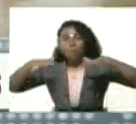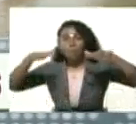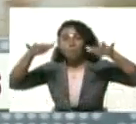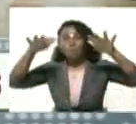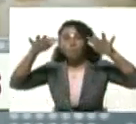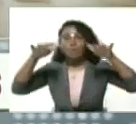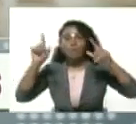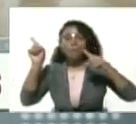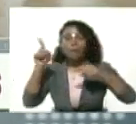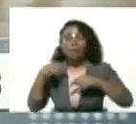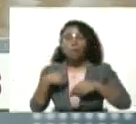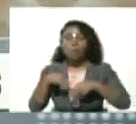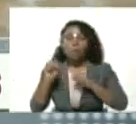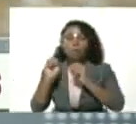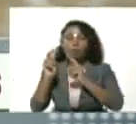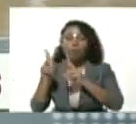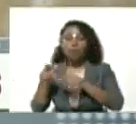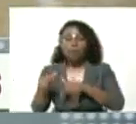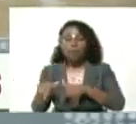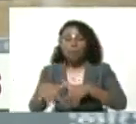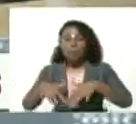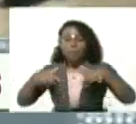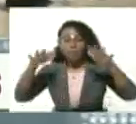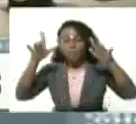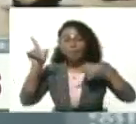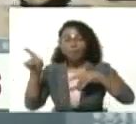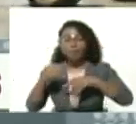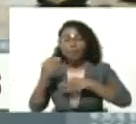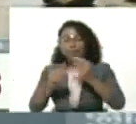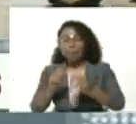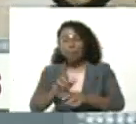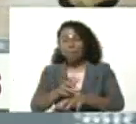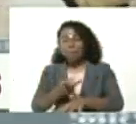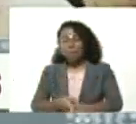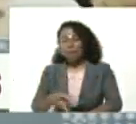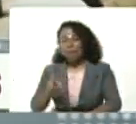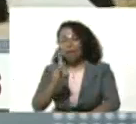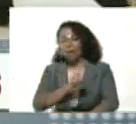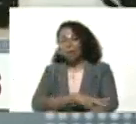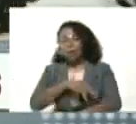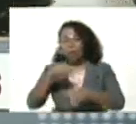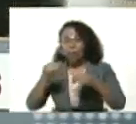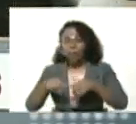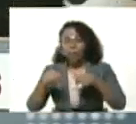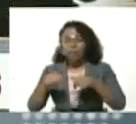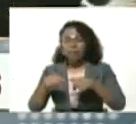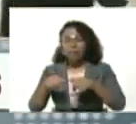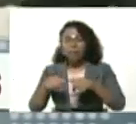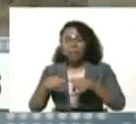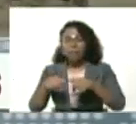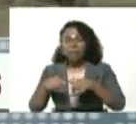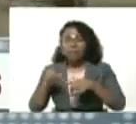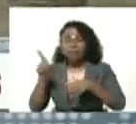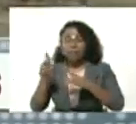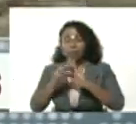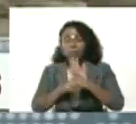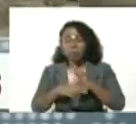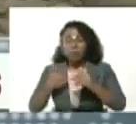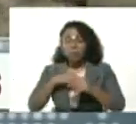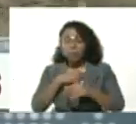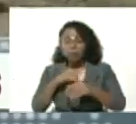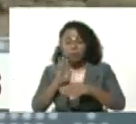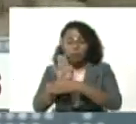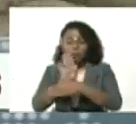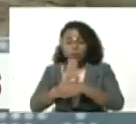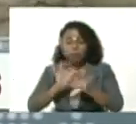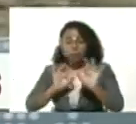esta oportunidad la inundación ha sido mayor. Y las medidas preventivas que hemos tomado, como dice